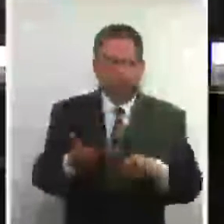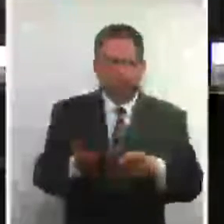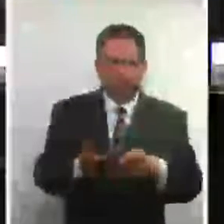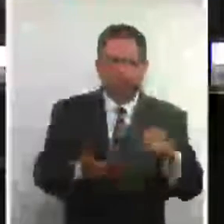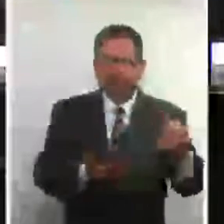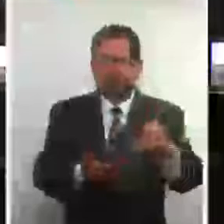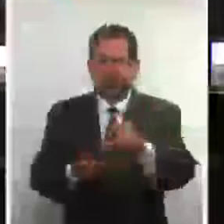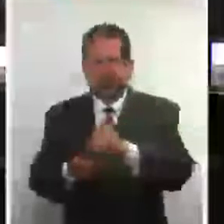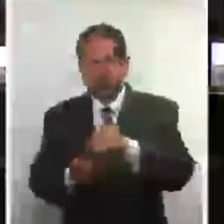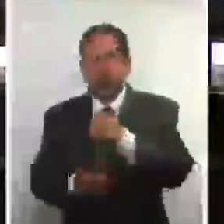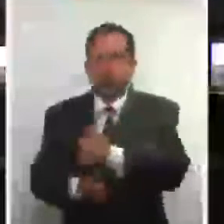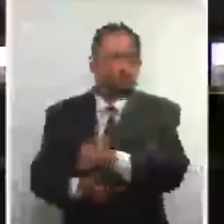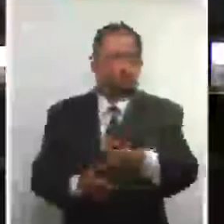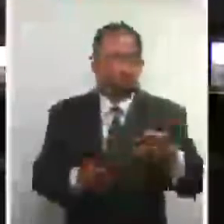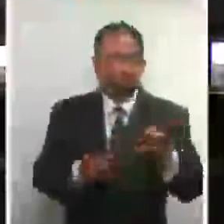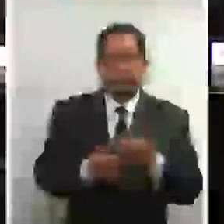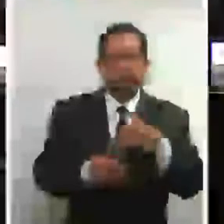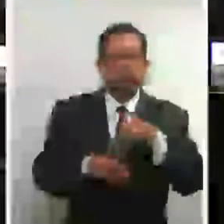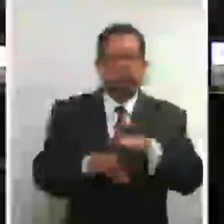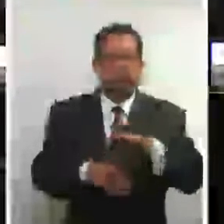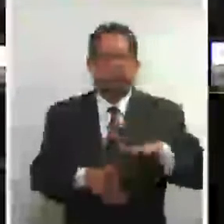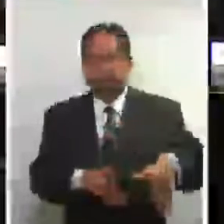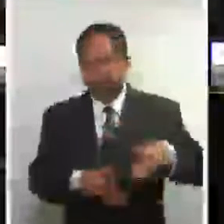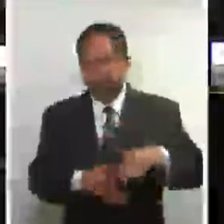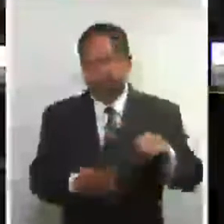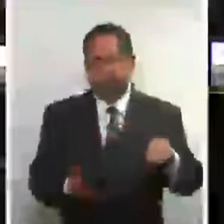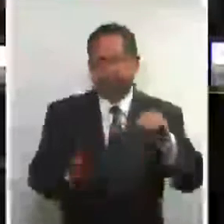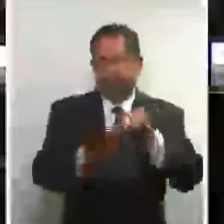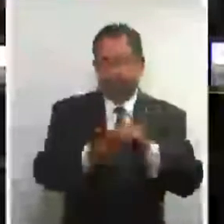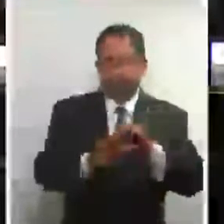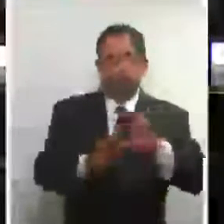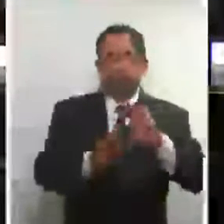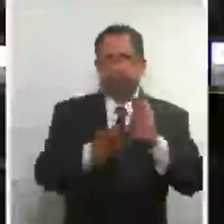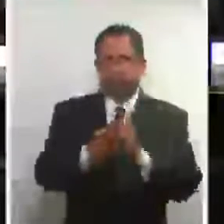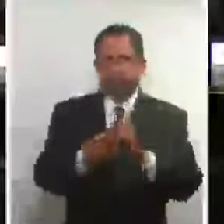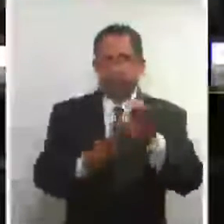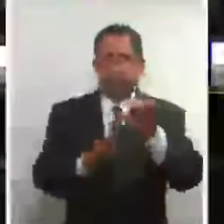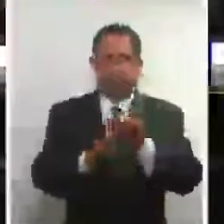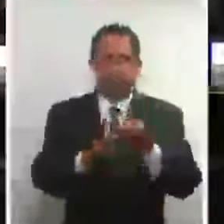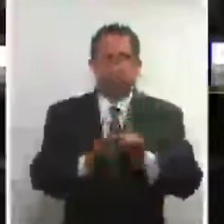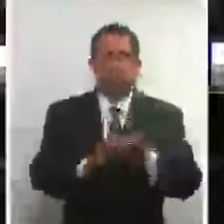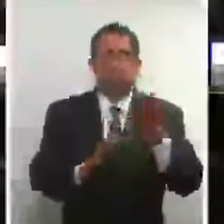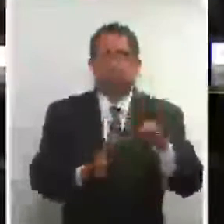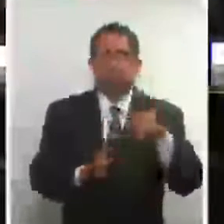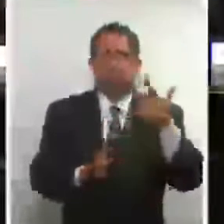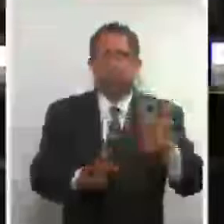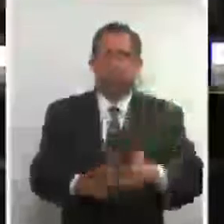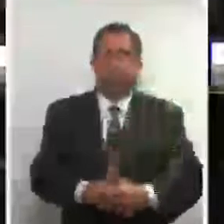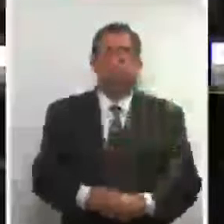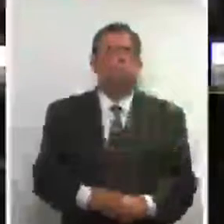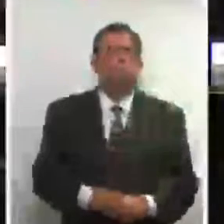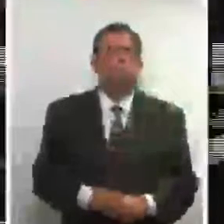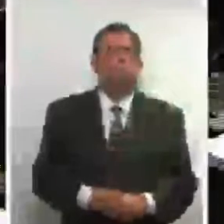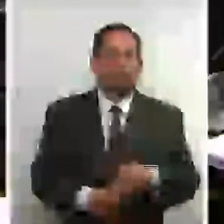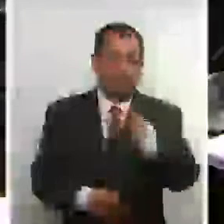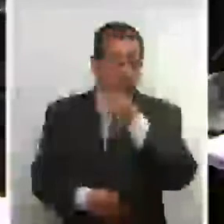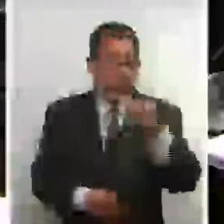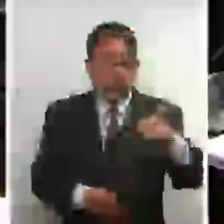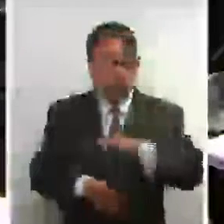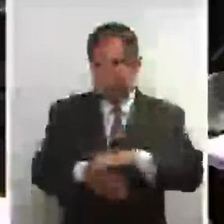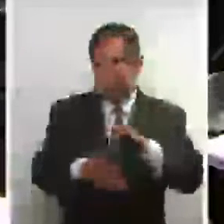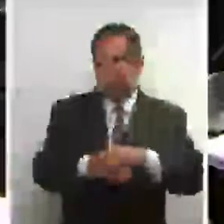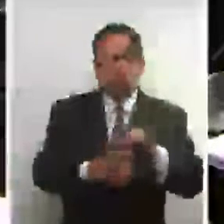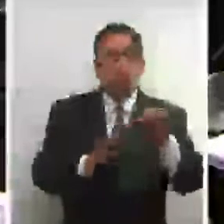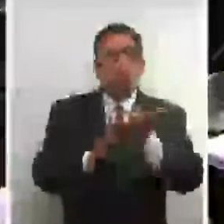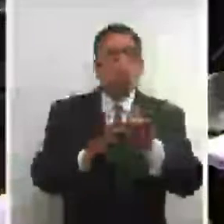Pleno respecto a las reservas presentadas por la Comisión al artículo 48. Háganse los avisos a que